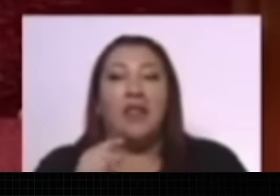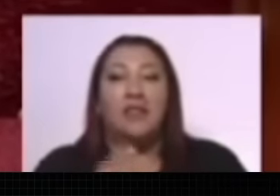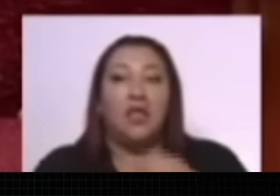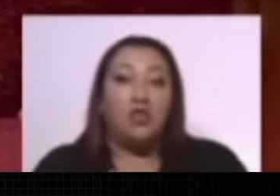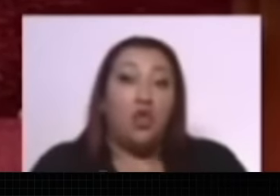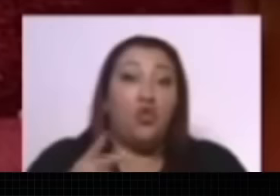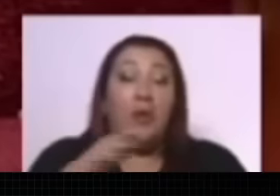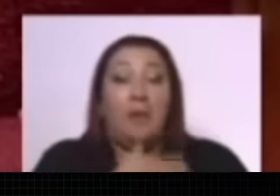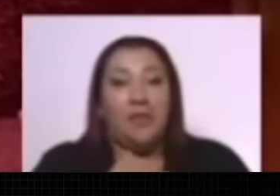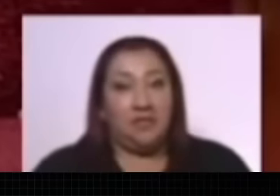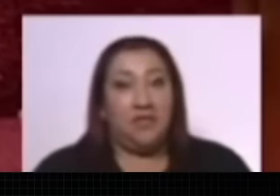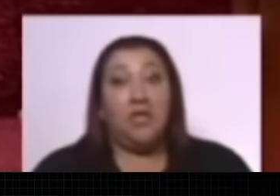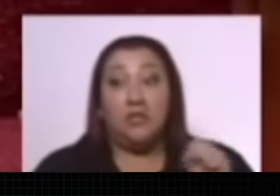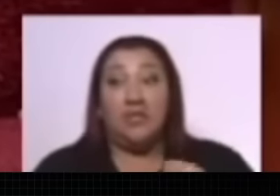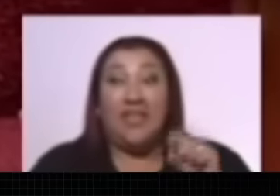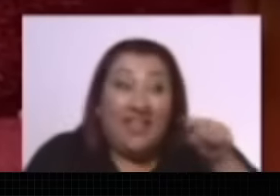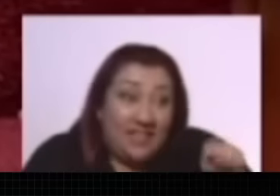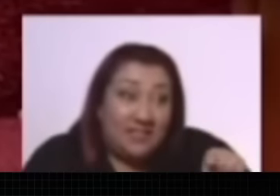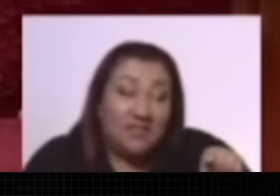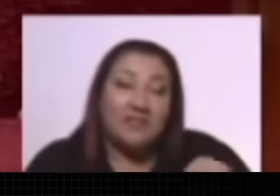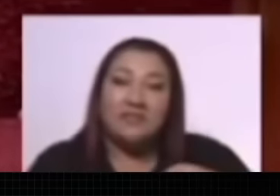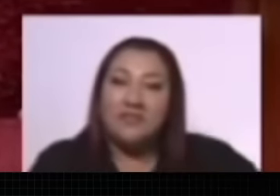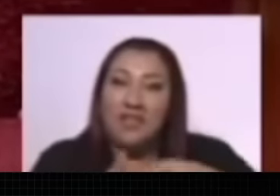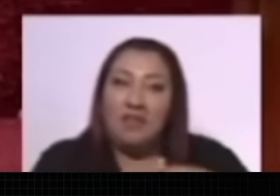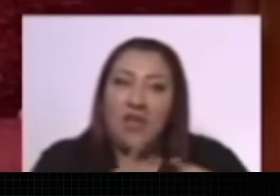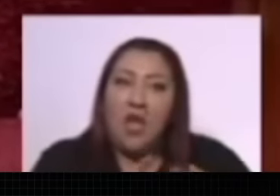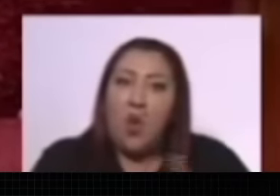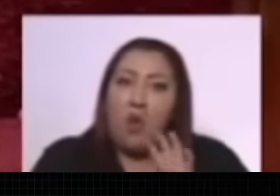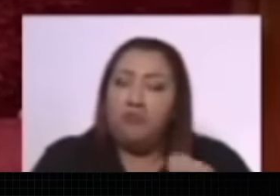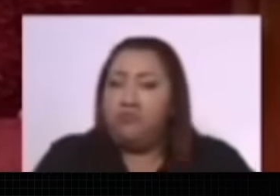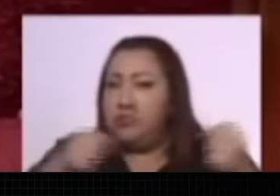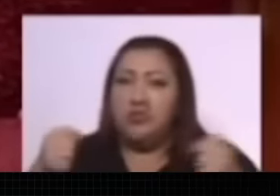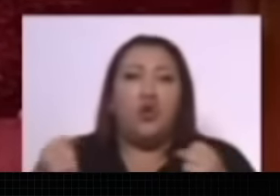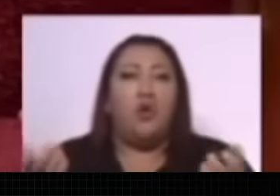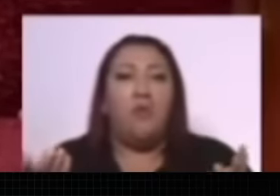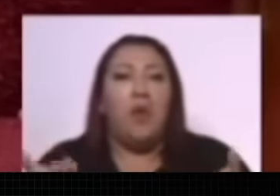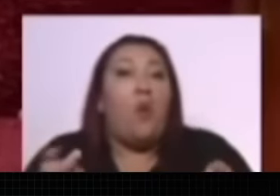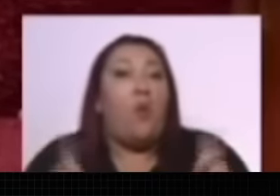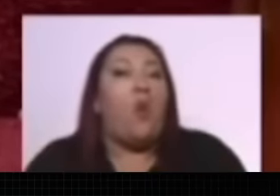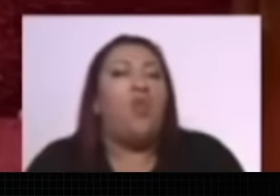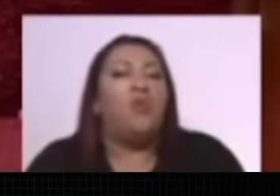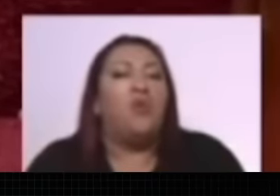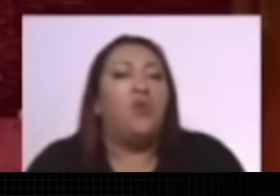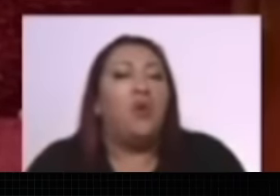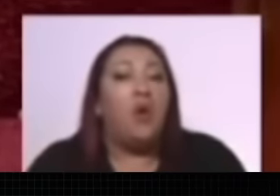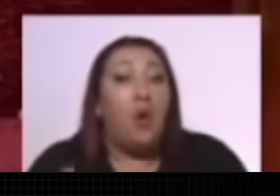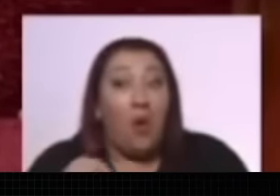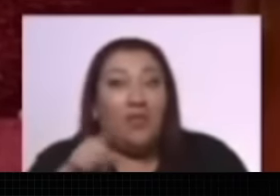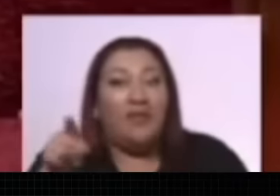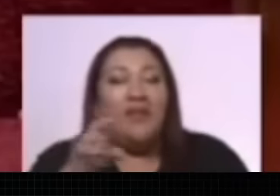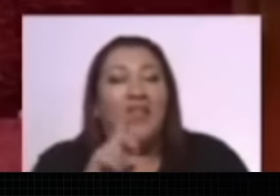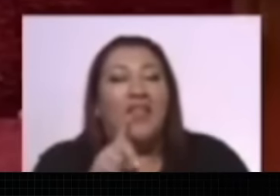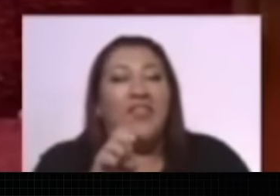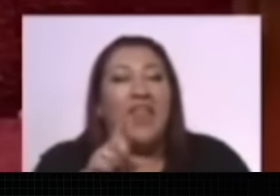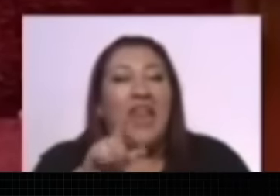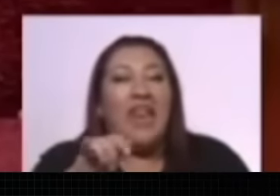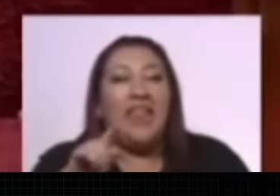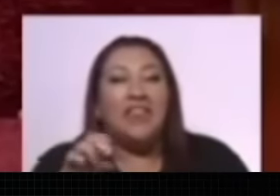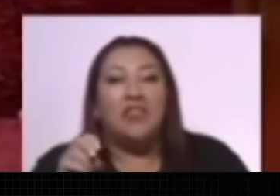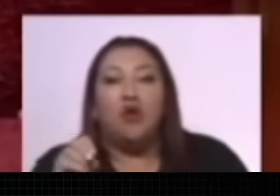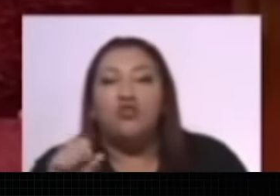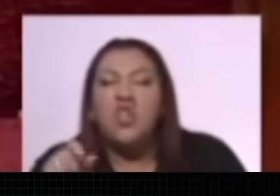redoblada al presidente, esa garantía se rompe cuando se cometen delitos de